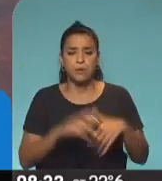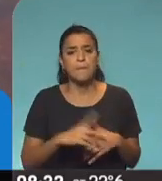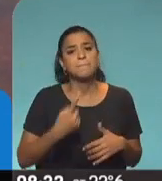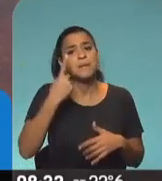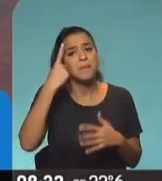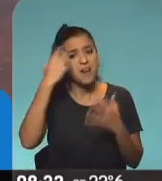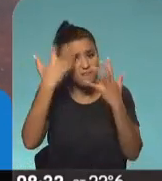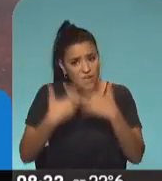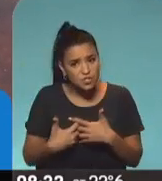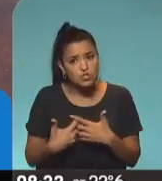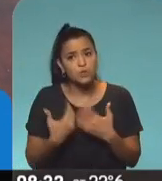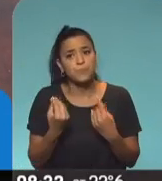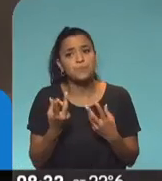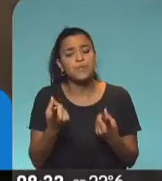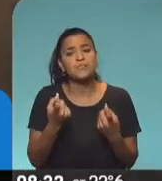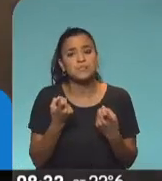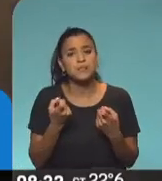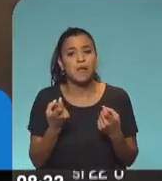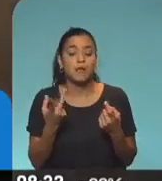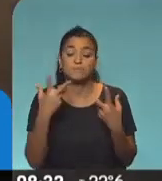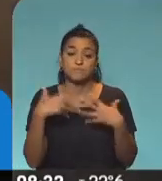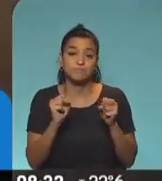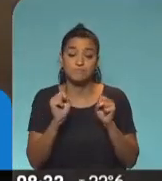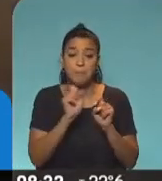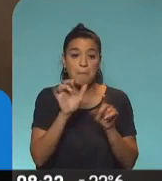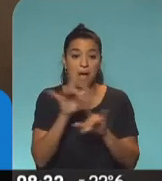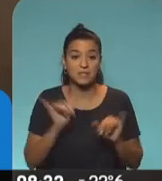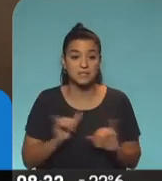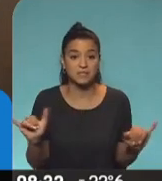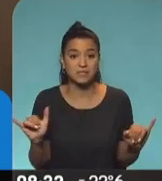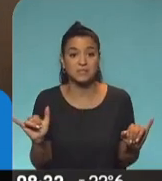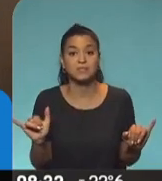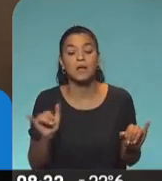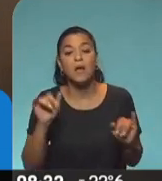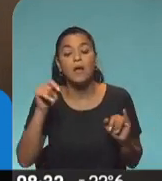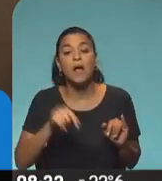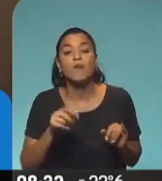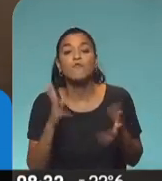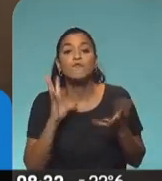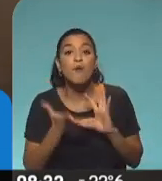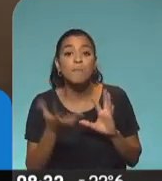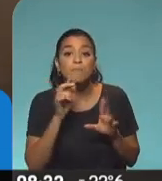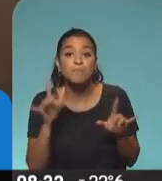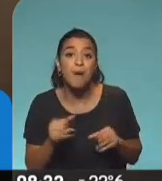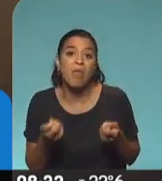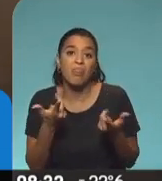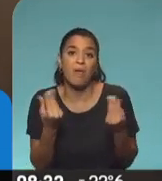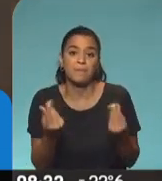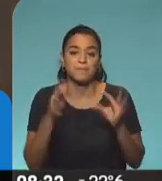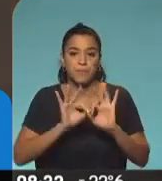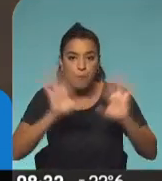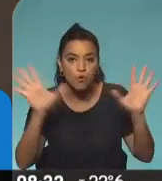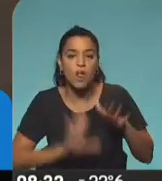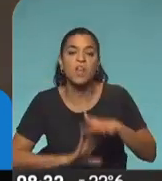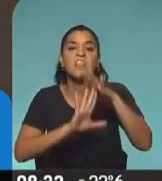reflexión es que es necesario encontrar la paz. Y los caminos a la paz los pueden construir las democracias, los